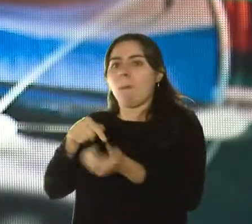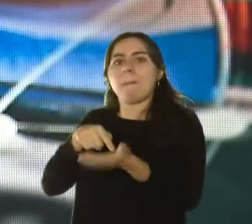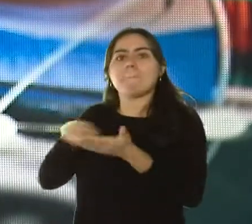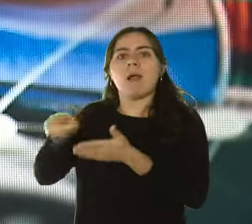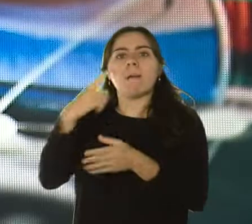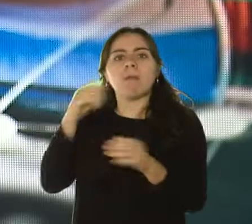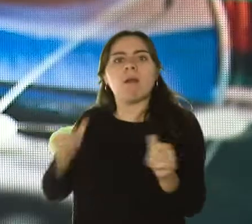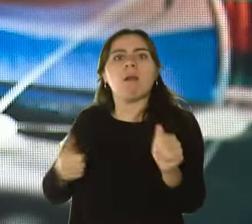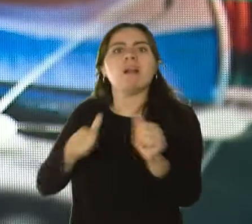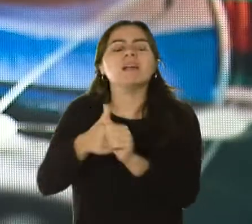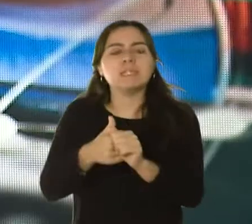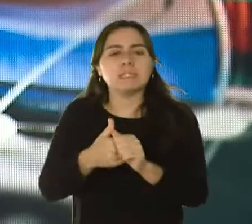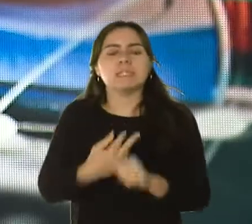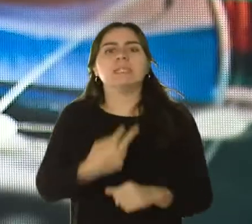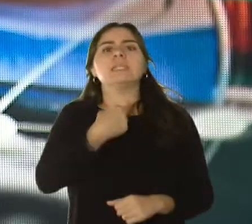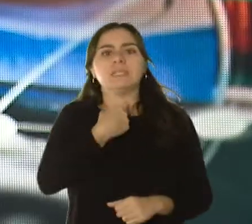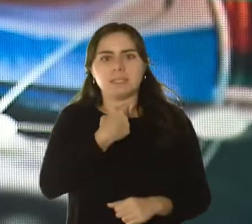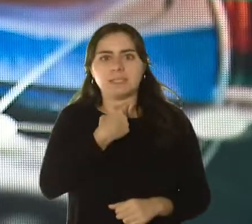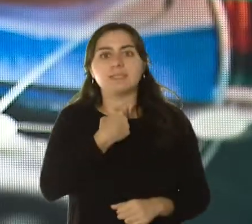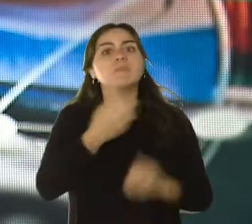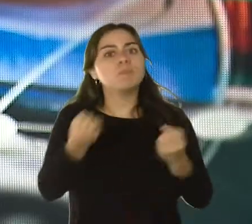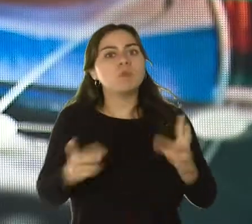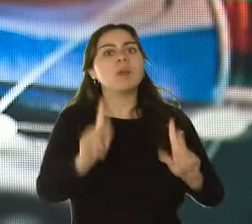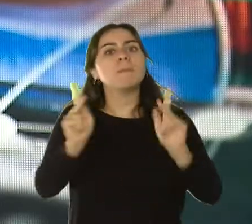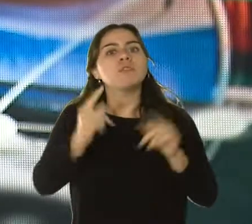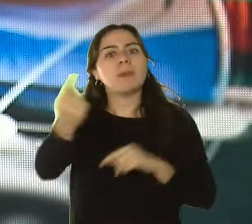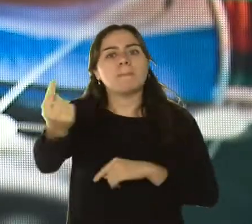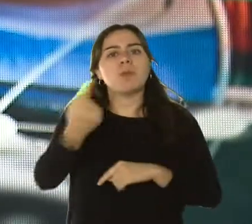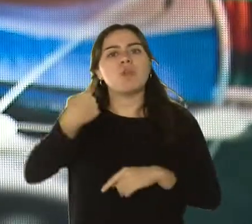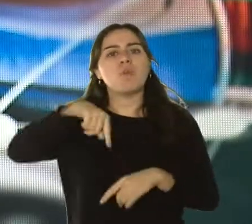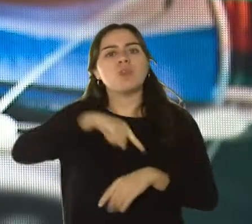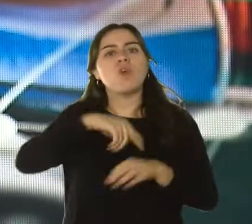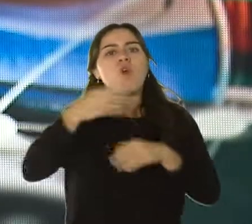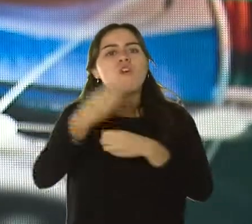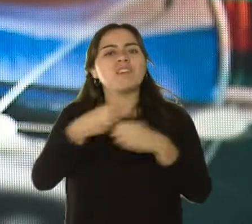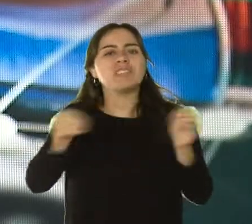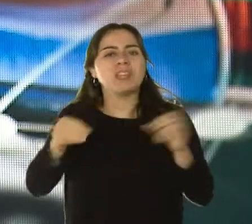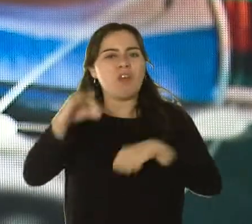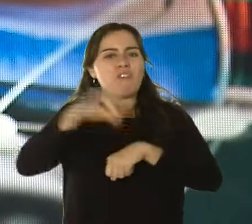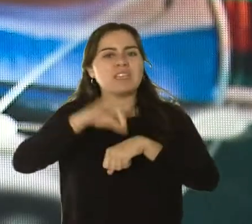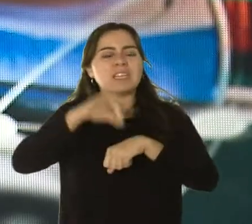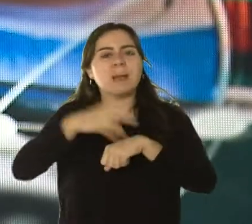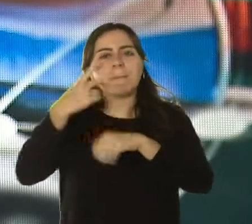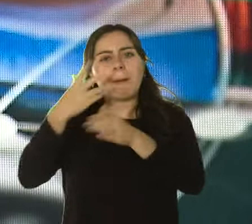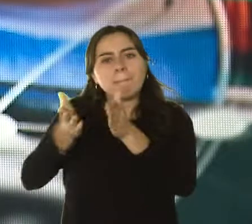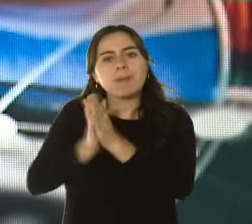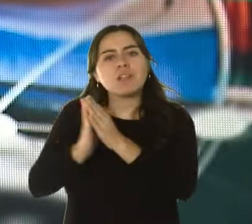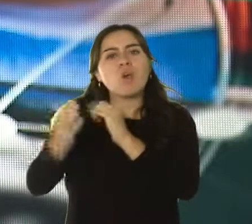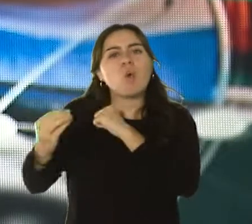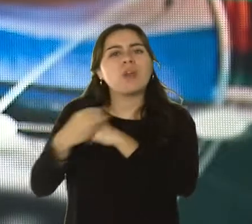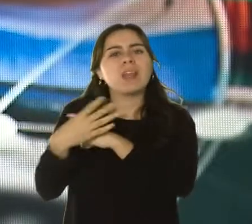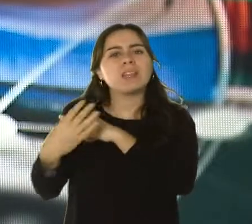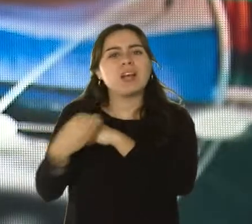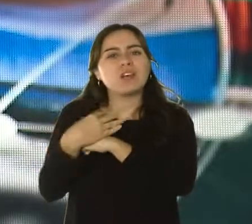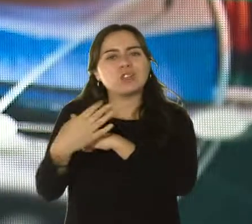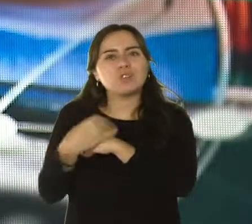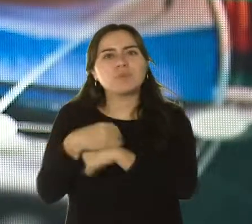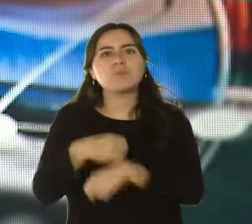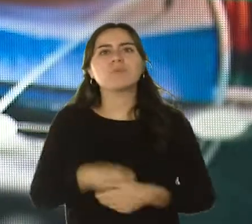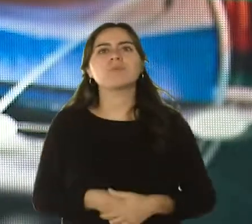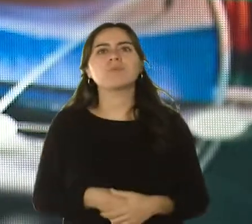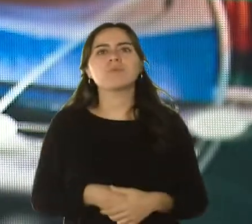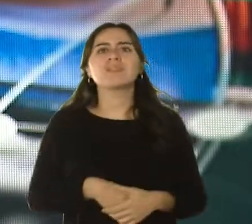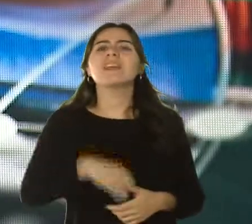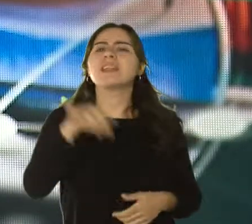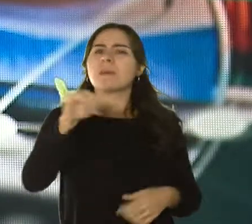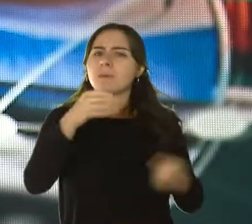esas personas también están llegando a nuestras oficinas para orientación. Y ocurre mucho con los comercios que mandaron a cerrar bajo